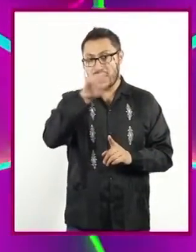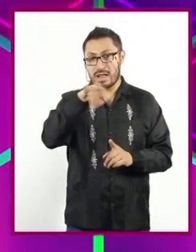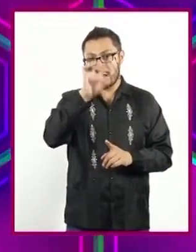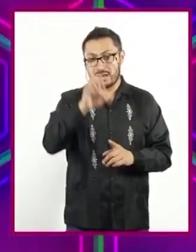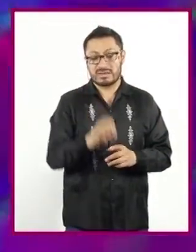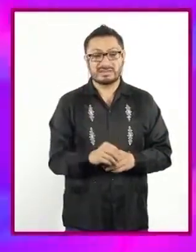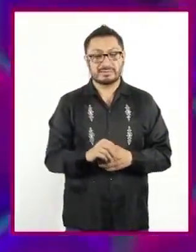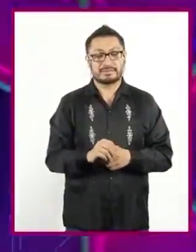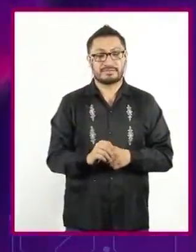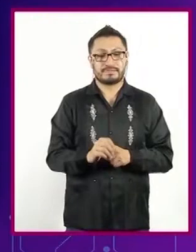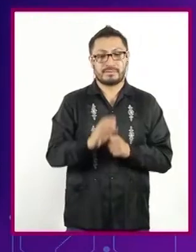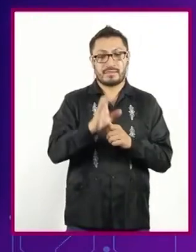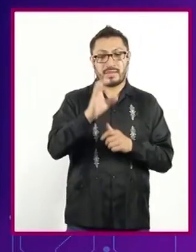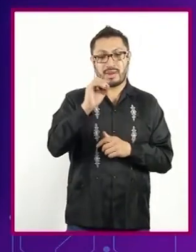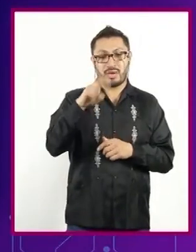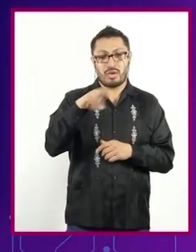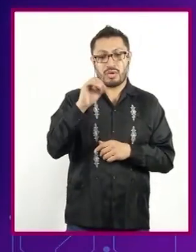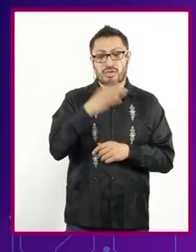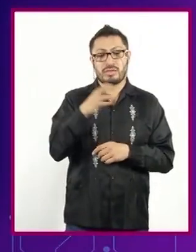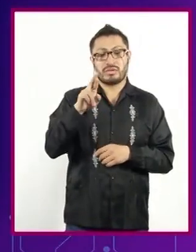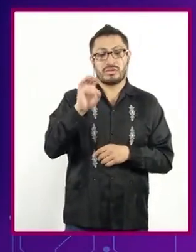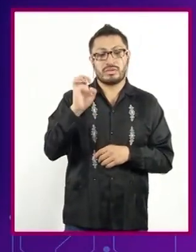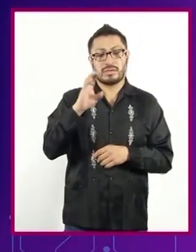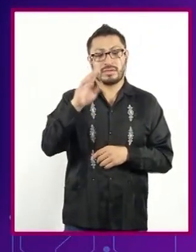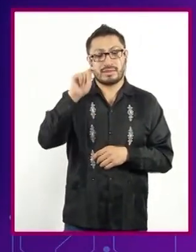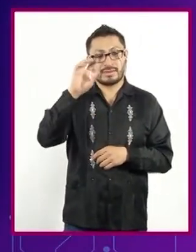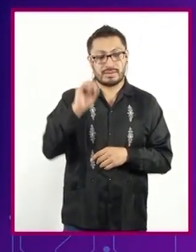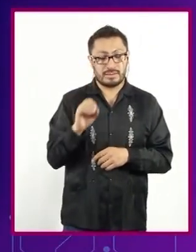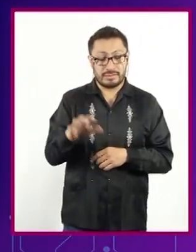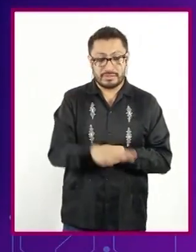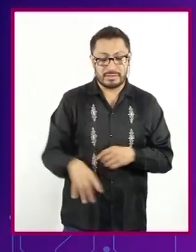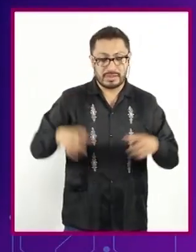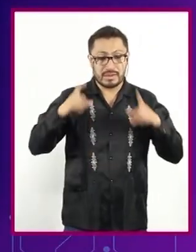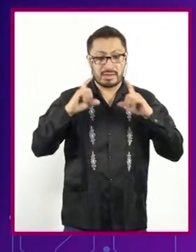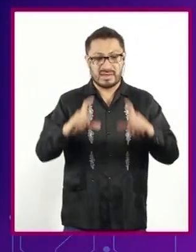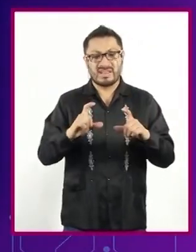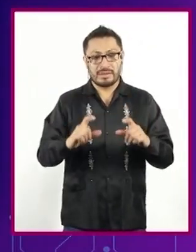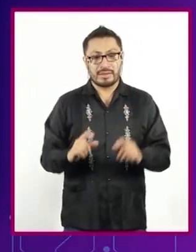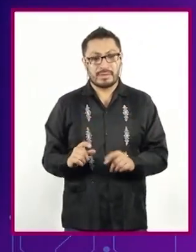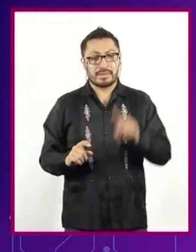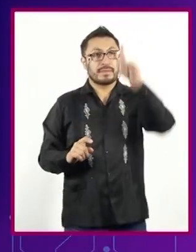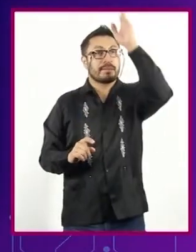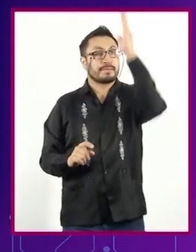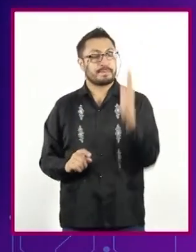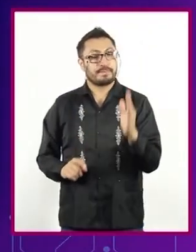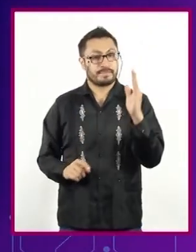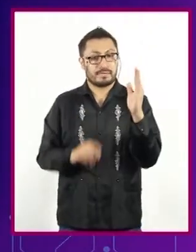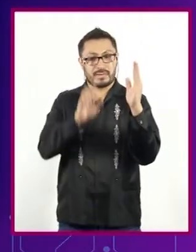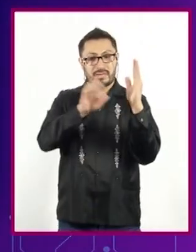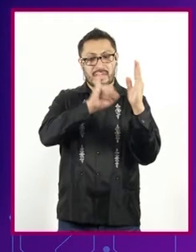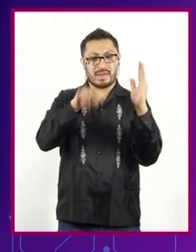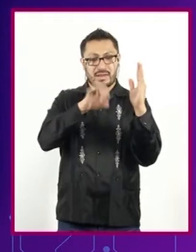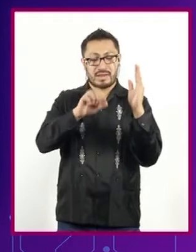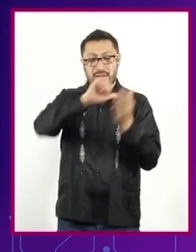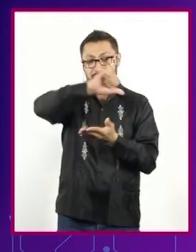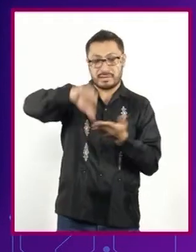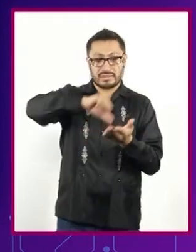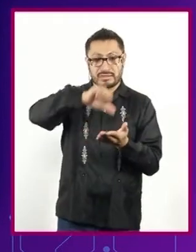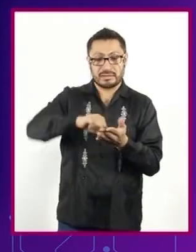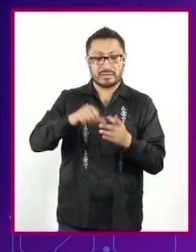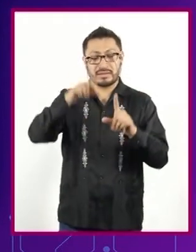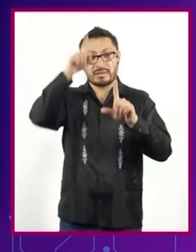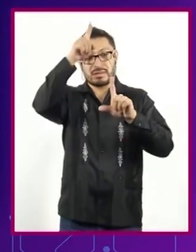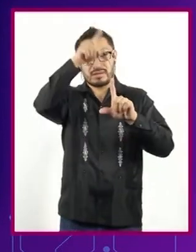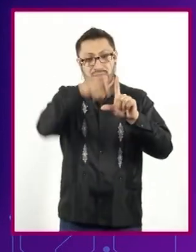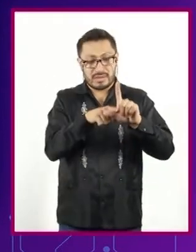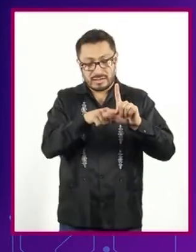Cono recto. Su base es circular. El pie de la altura está en el centro de la base y el ángulo